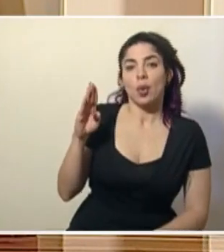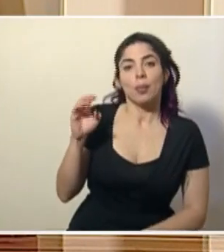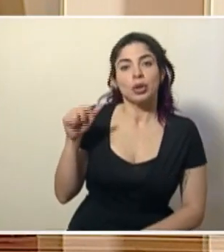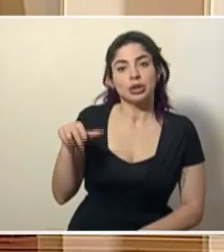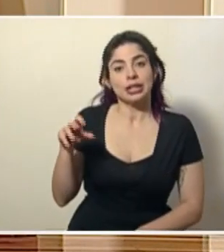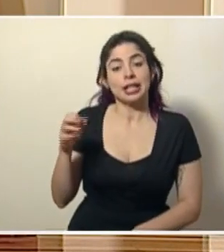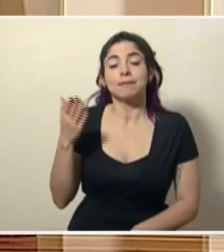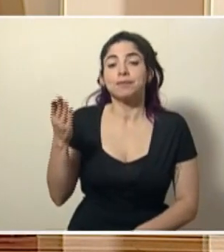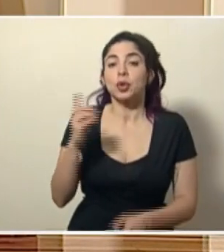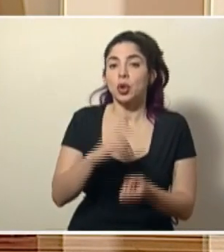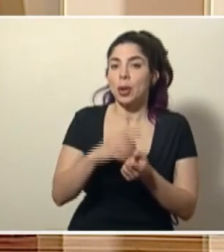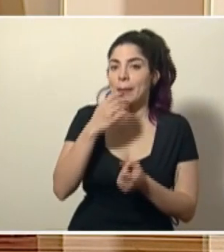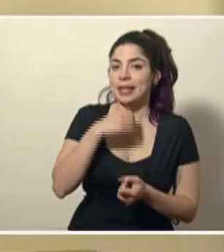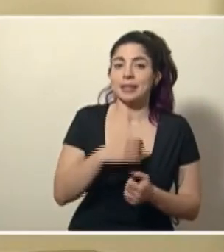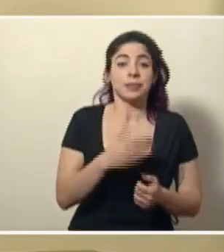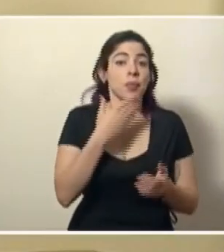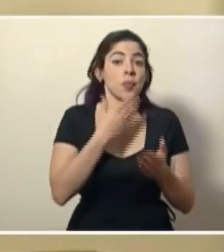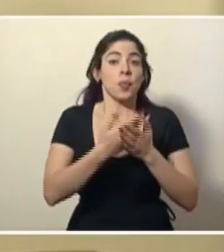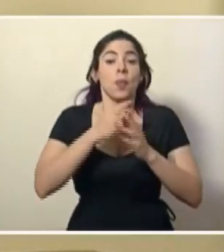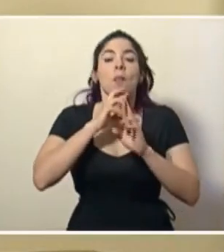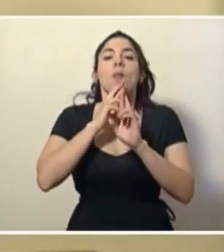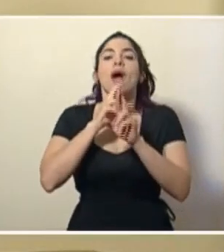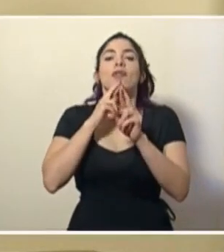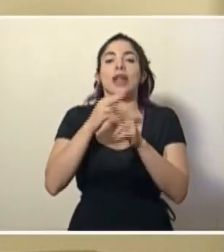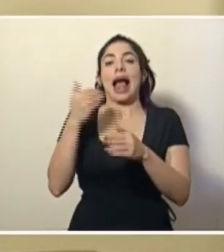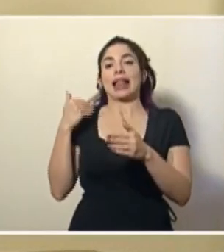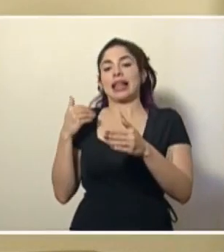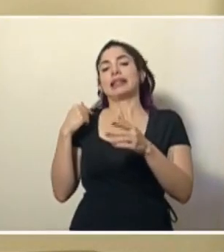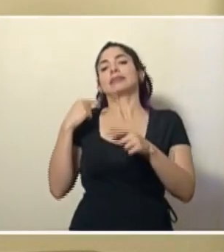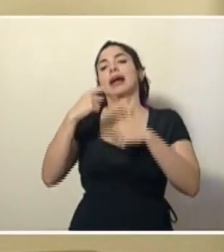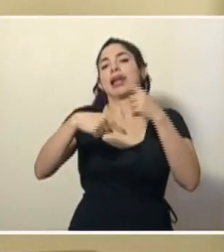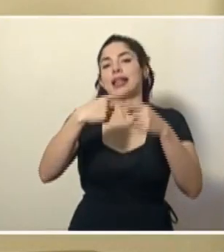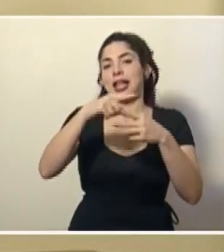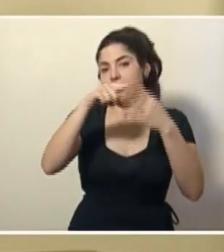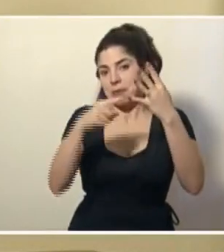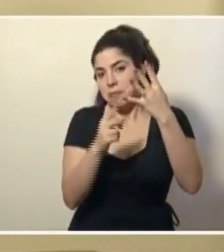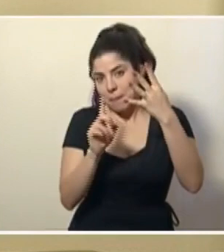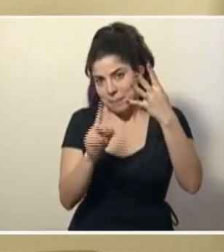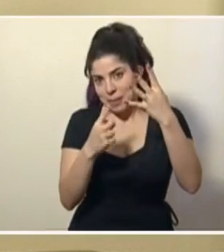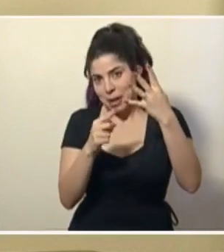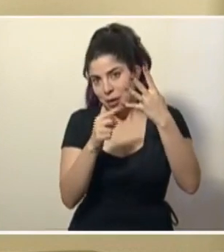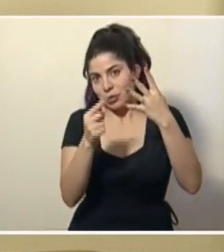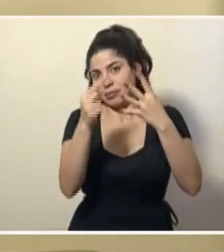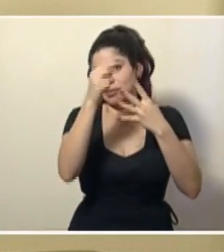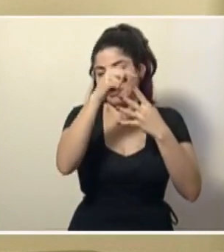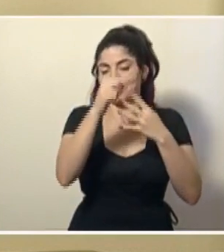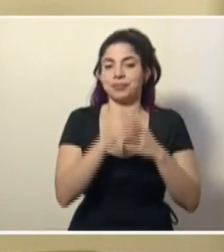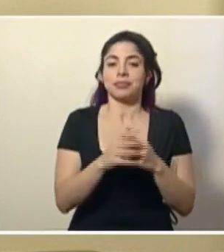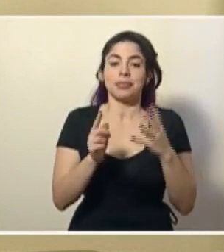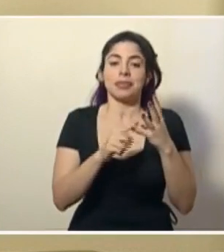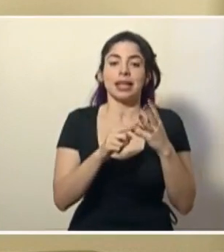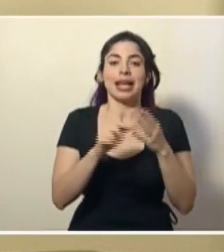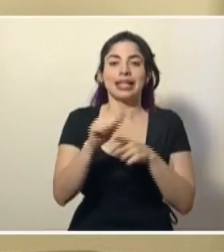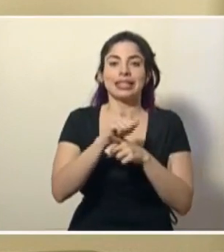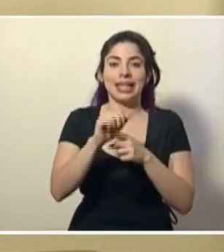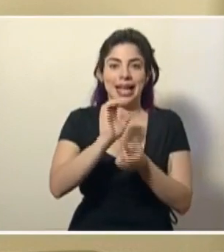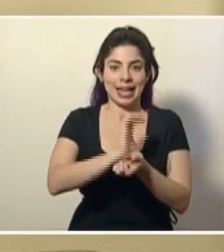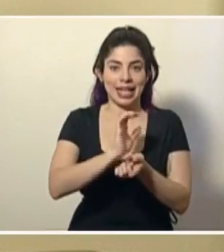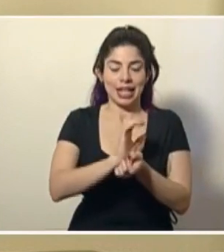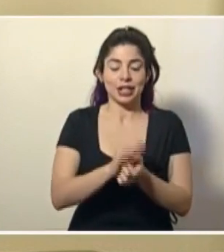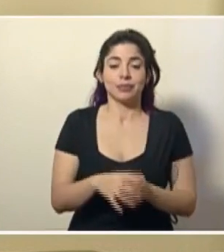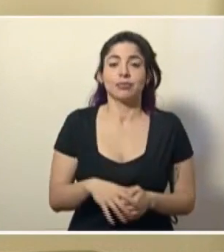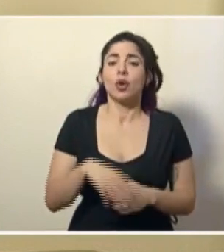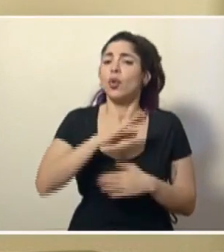La Nación. Doctor Macaya. Bueno, le voy a contestar de atrás para adelante. Empecemos con los ensayos clínicos.